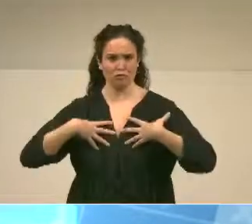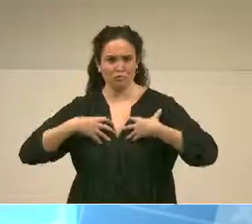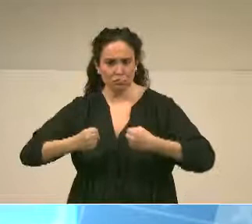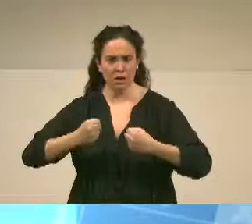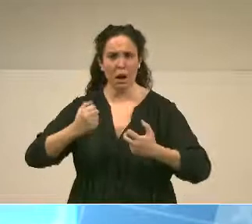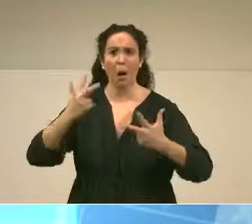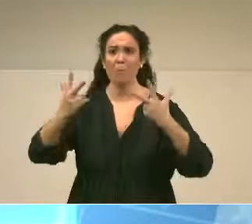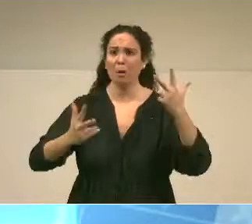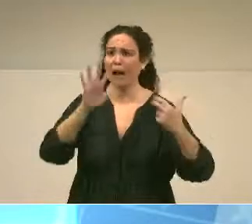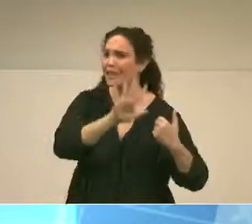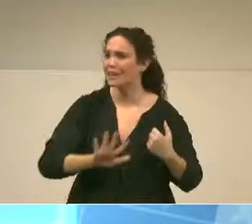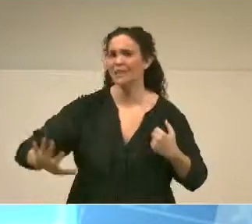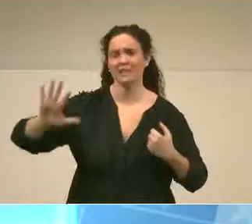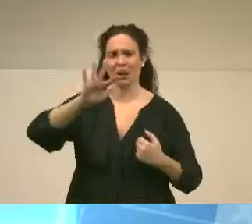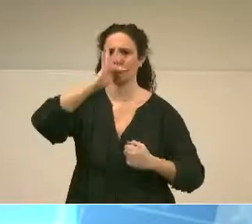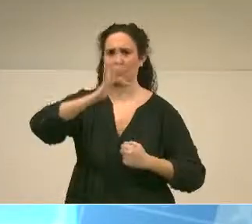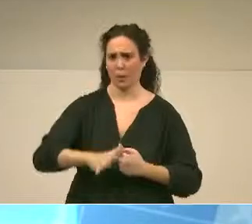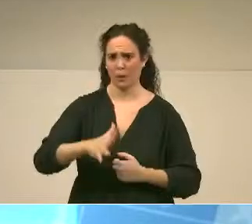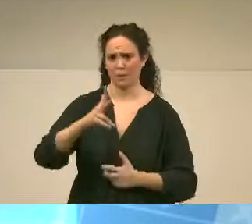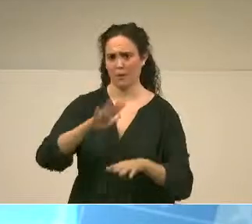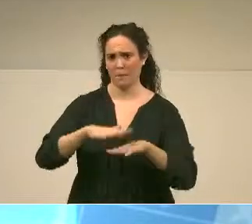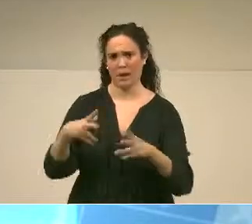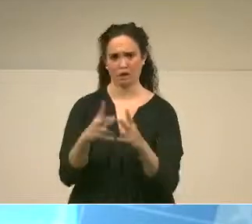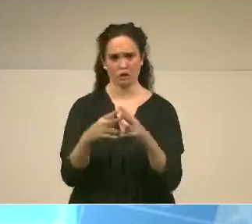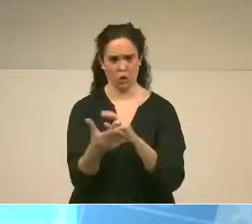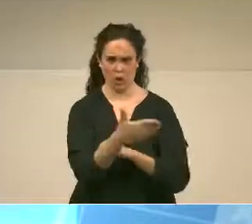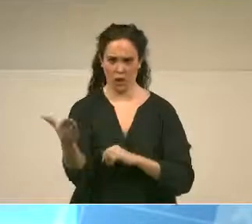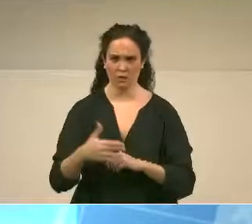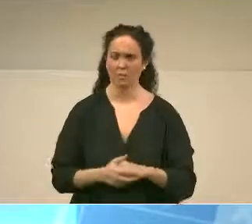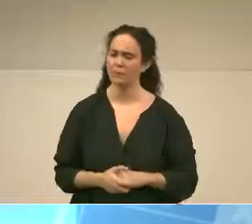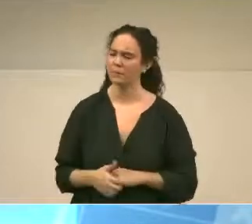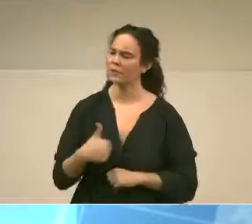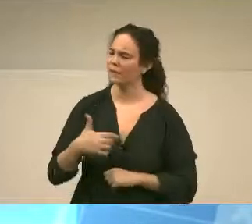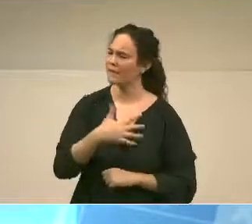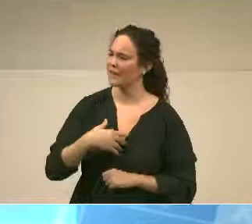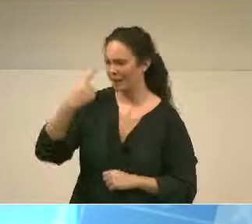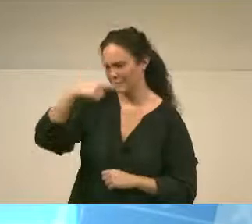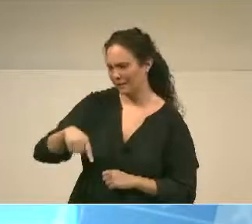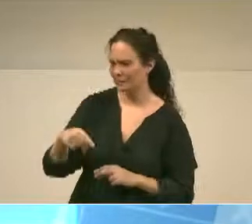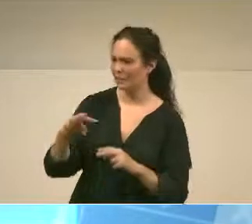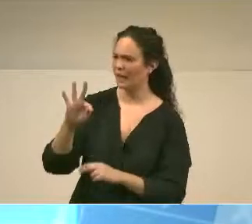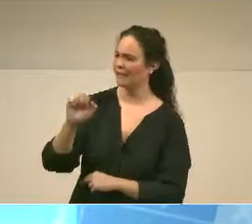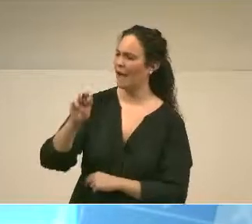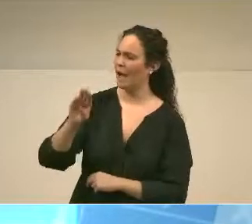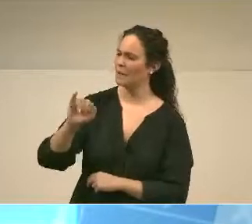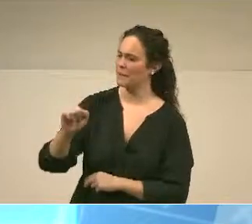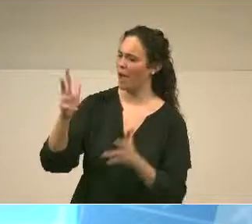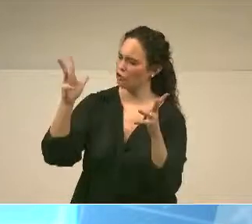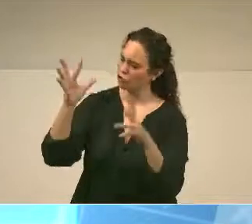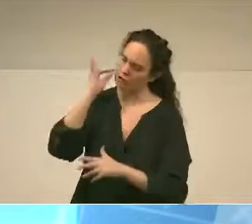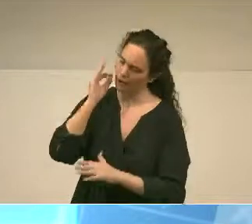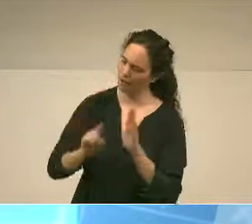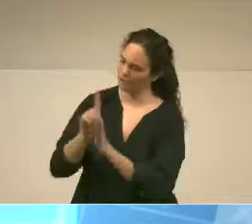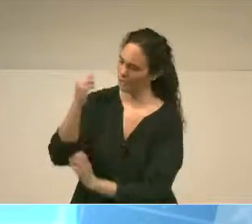para el conjunto de la población. A mí me gustaría preguntarle a la consejera Tapia sobre la situación